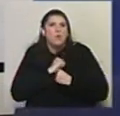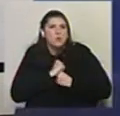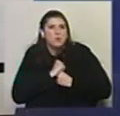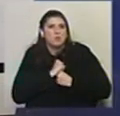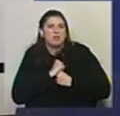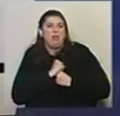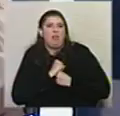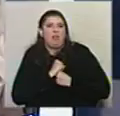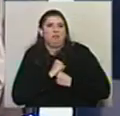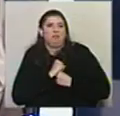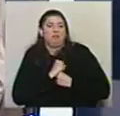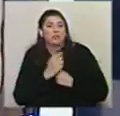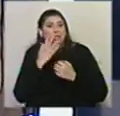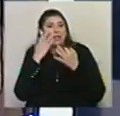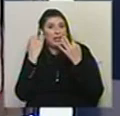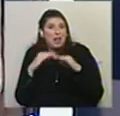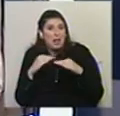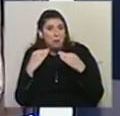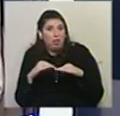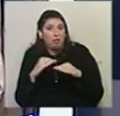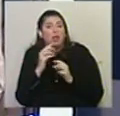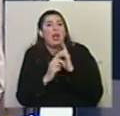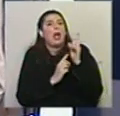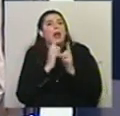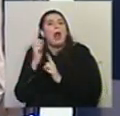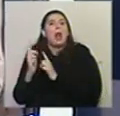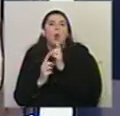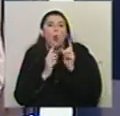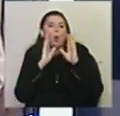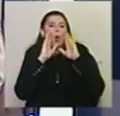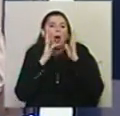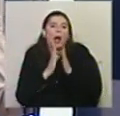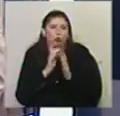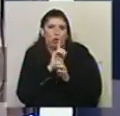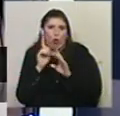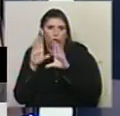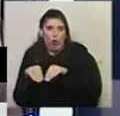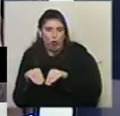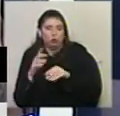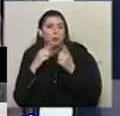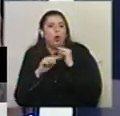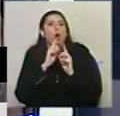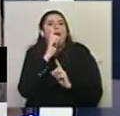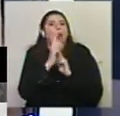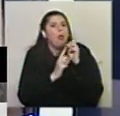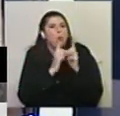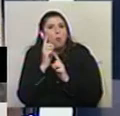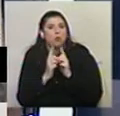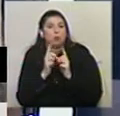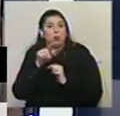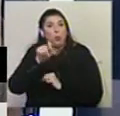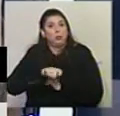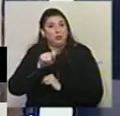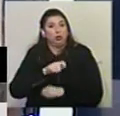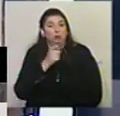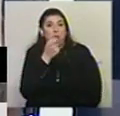y que realmente en algunos casos, no en todos, pero en algunos casos me ha tocado participar en juicios por medicamentos